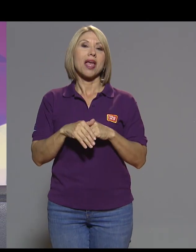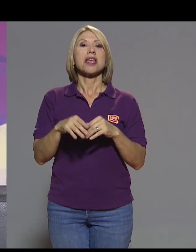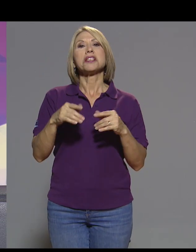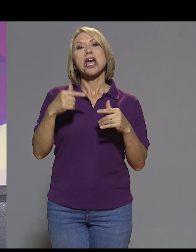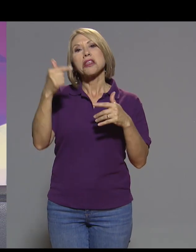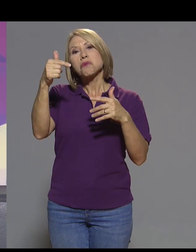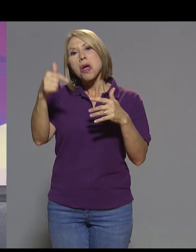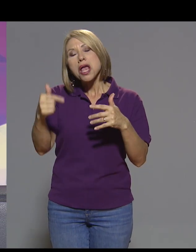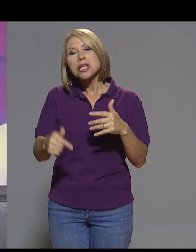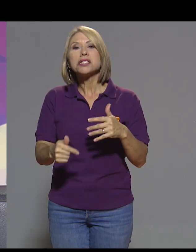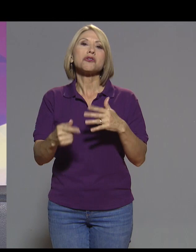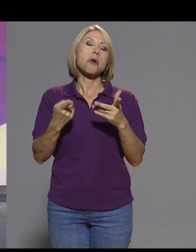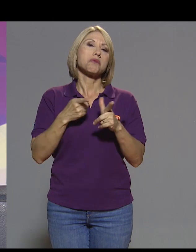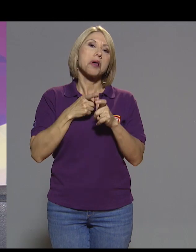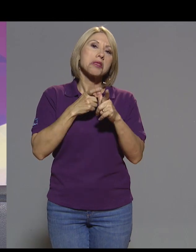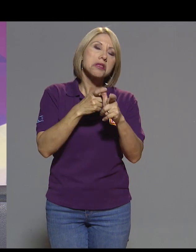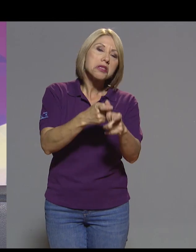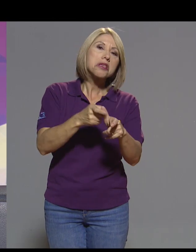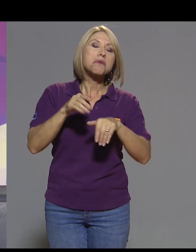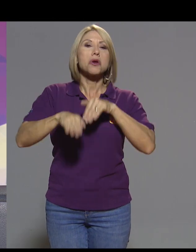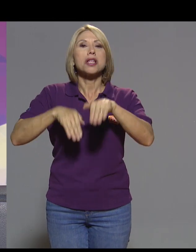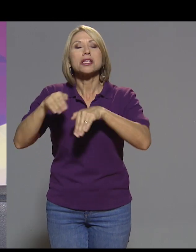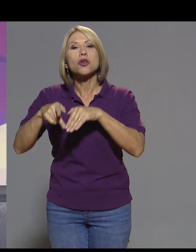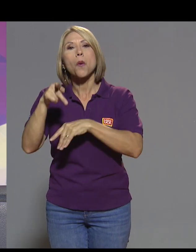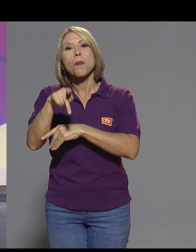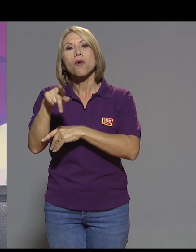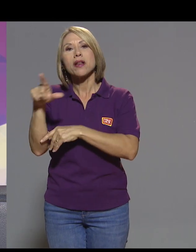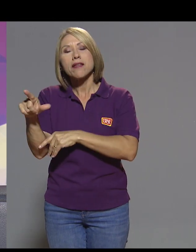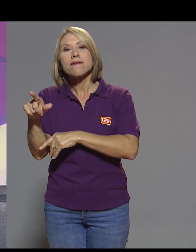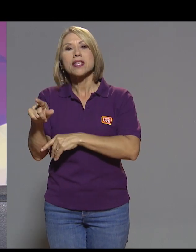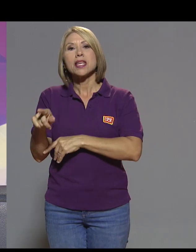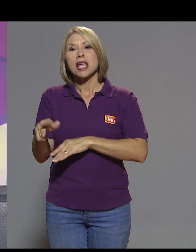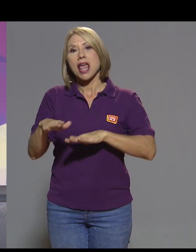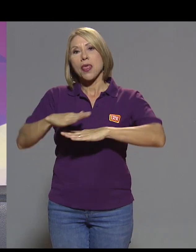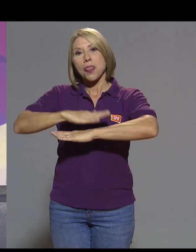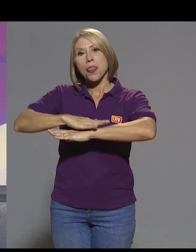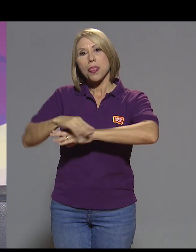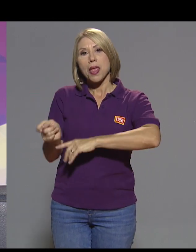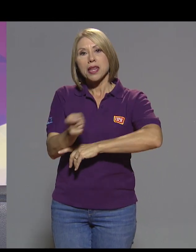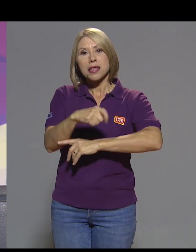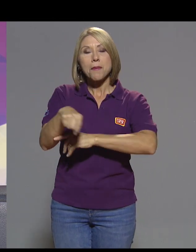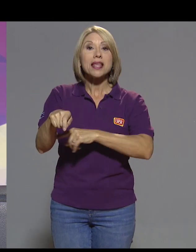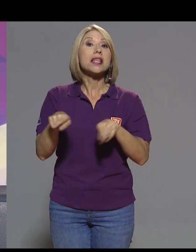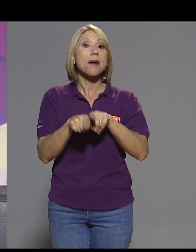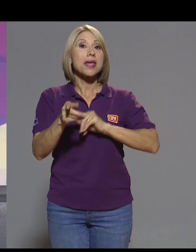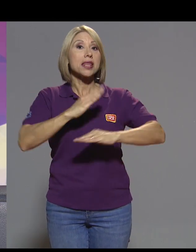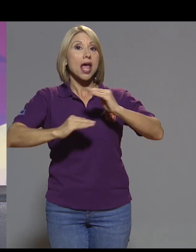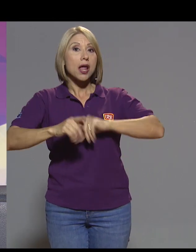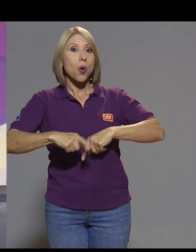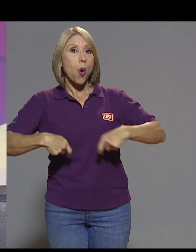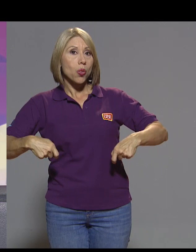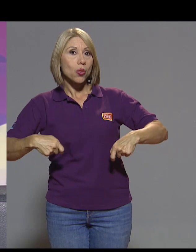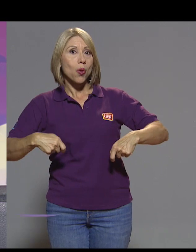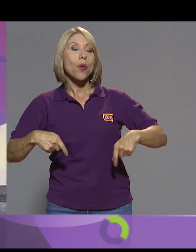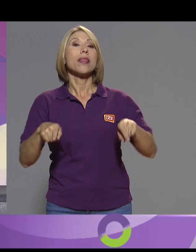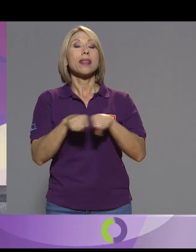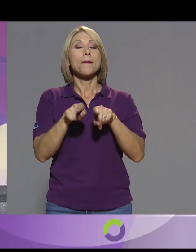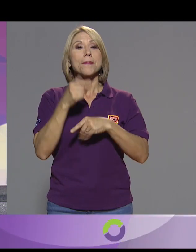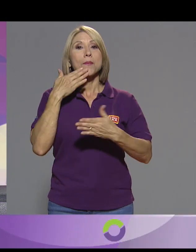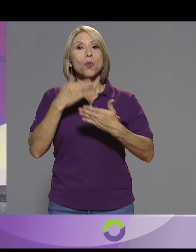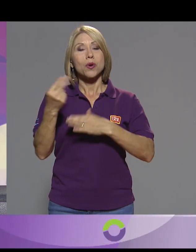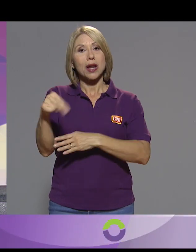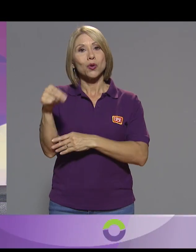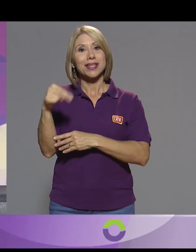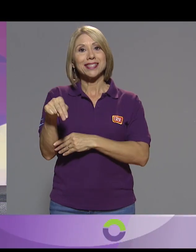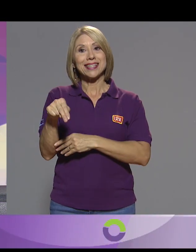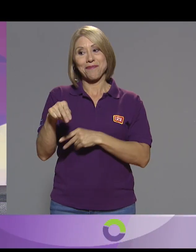deporte es más que todo individuales atletismo natación power lifting tenis de mesa taekwondo que también se tuvo una buena noticia con taekwondo ese